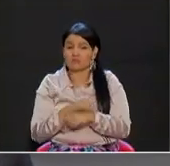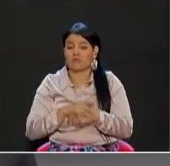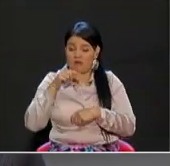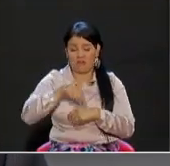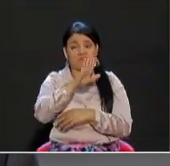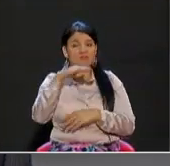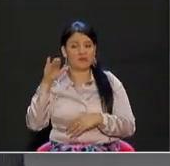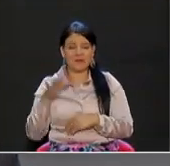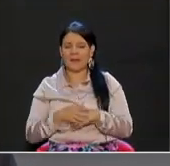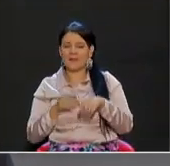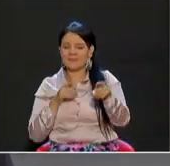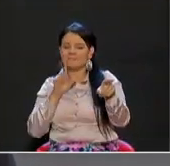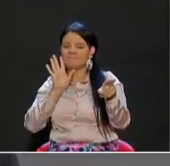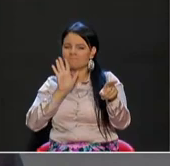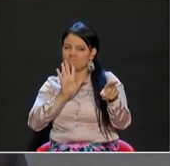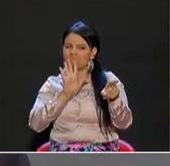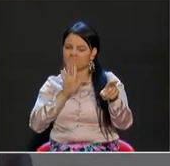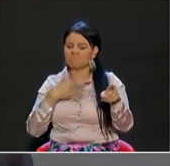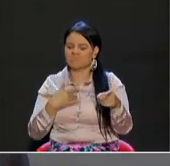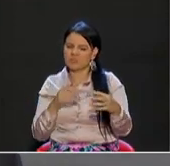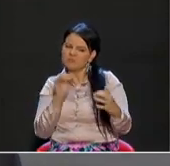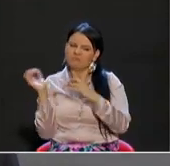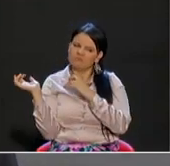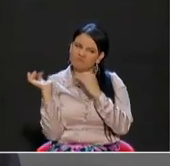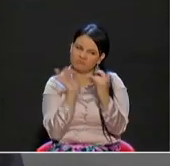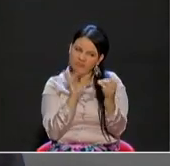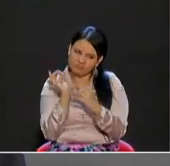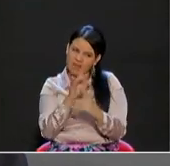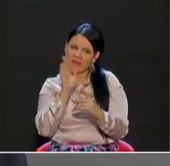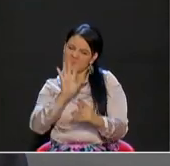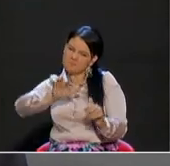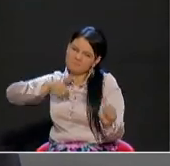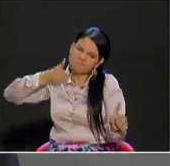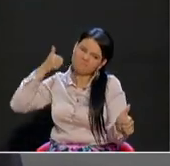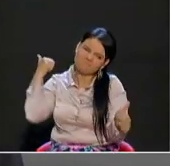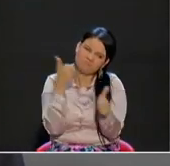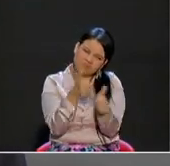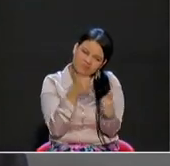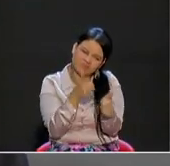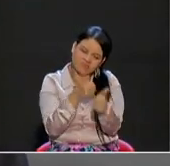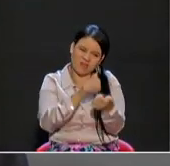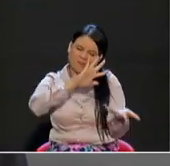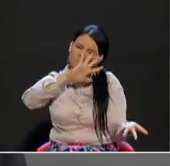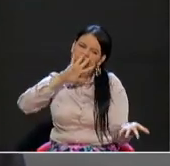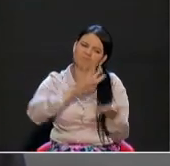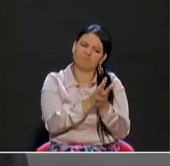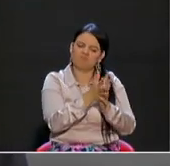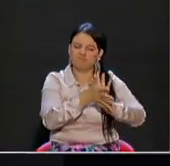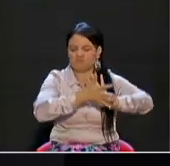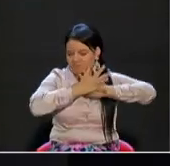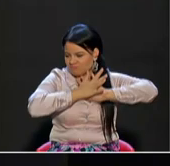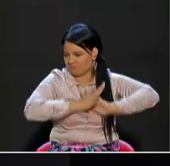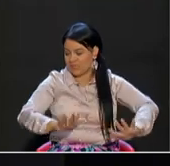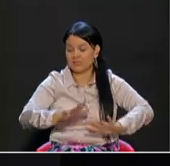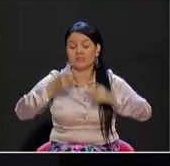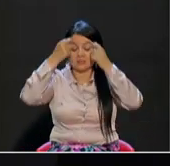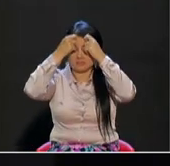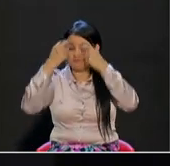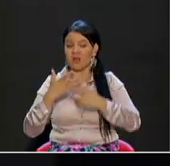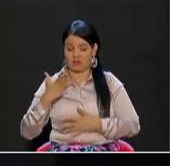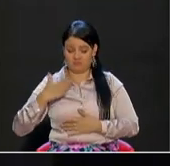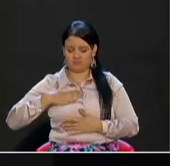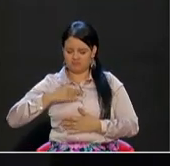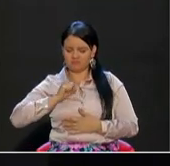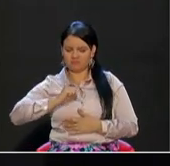departamento los voy a combatir los voy a perseguir y los voy a someter bajo el imperio del estado de